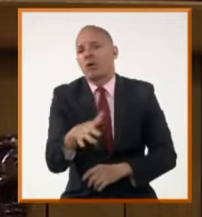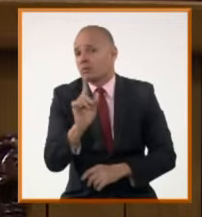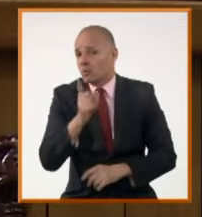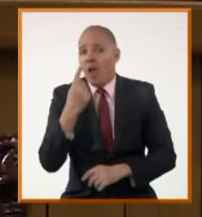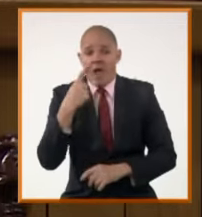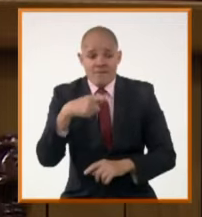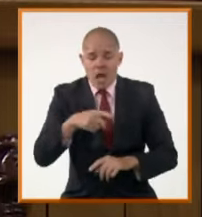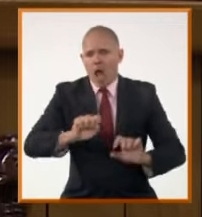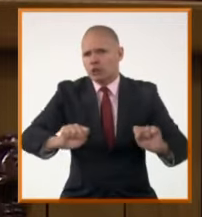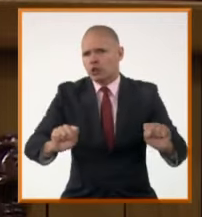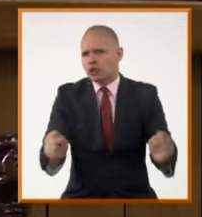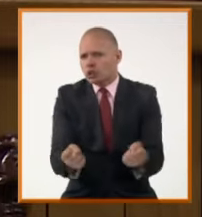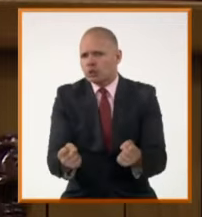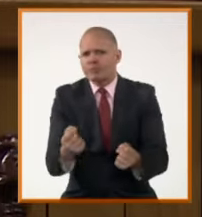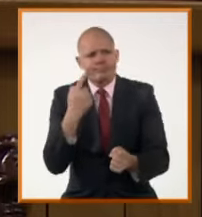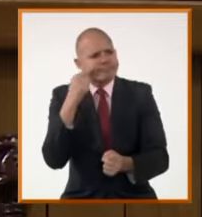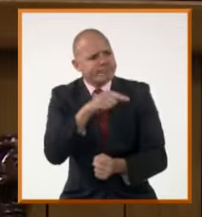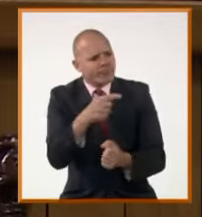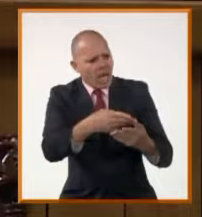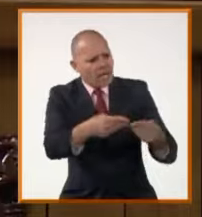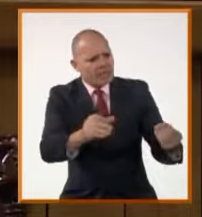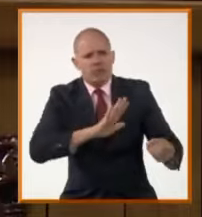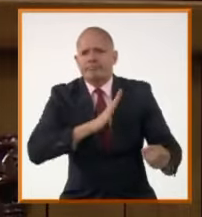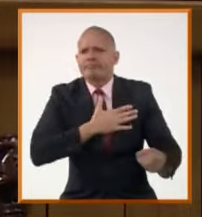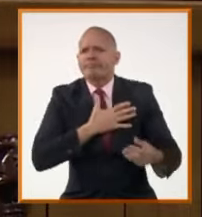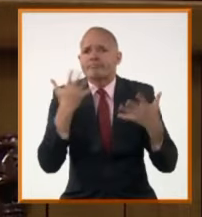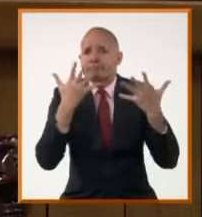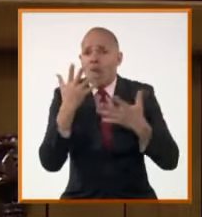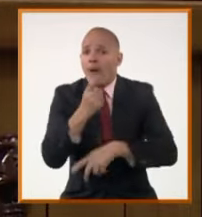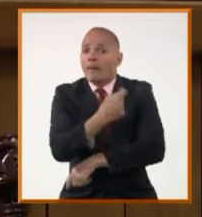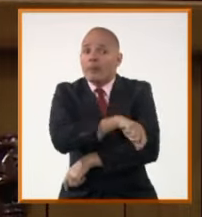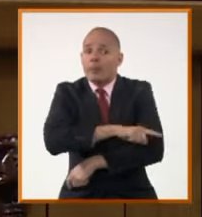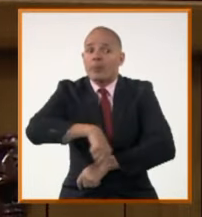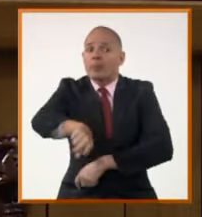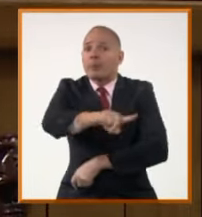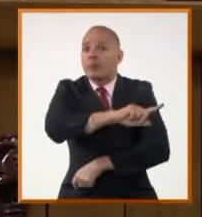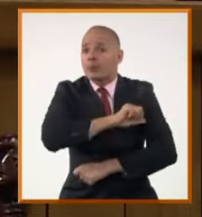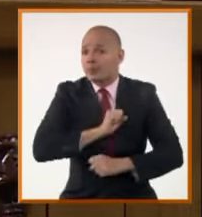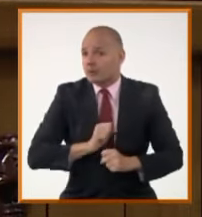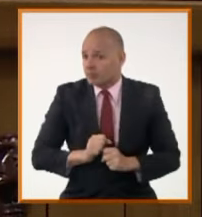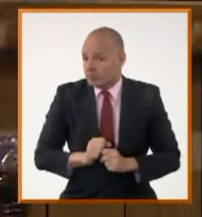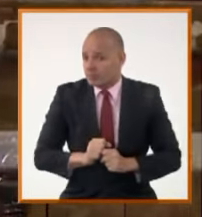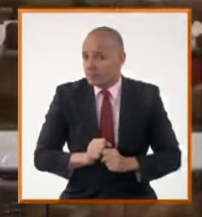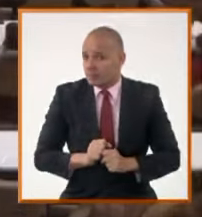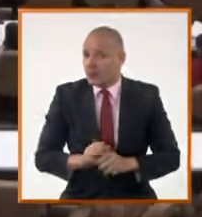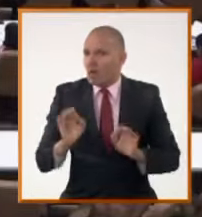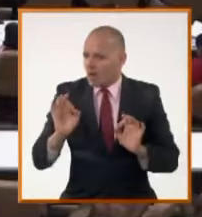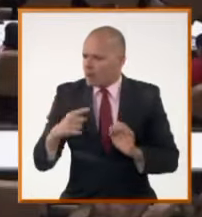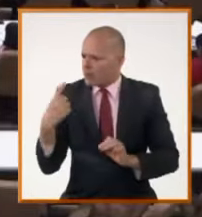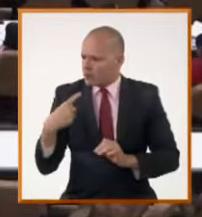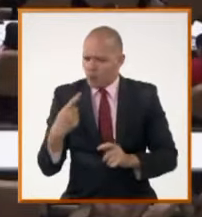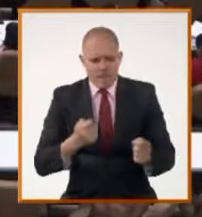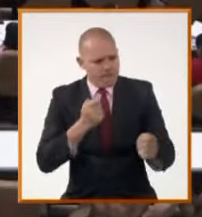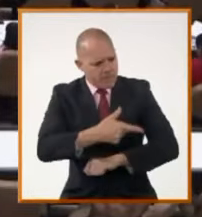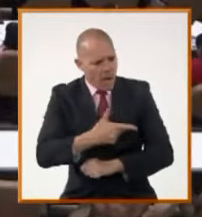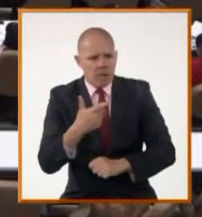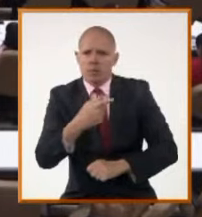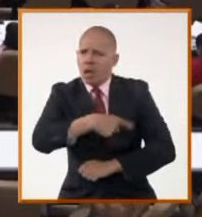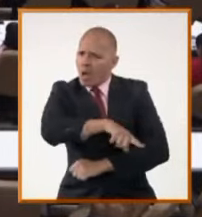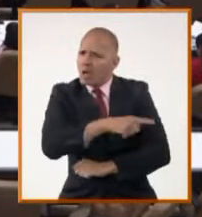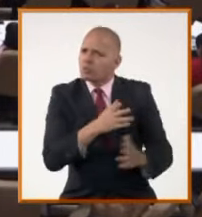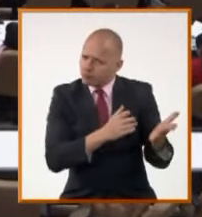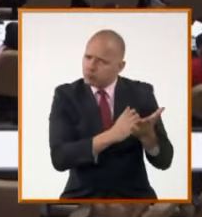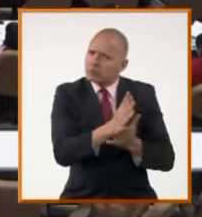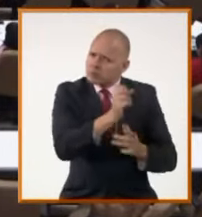tenemos que ser con esa tierra que es del pueblo y conducir esas producciones y pagarle también a esos productores para que puedan seguir